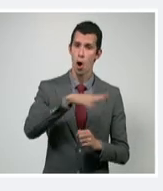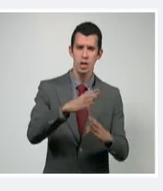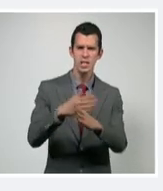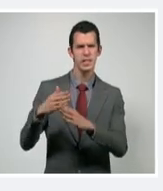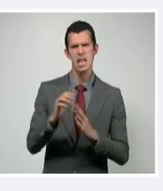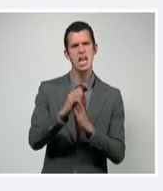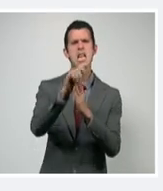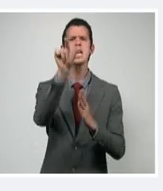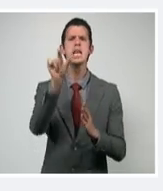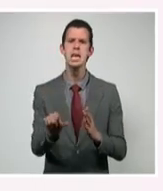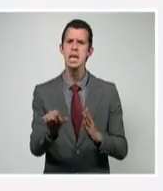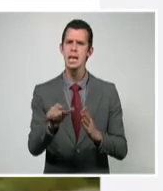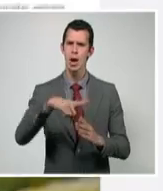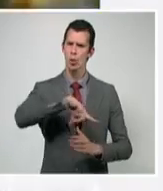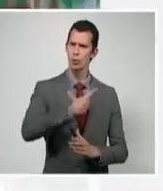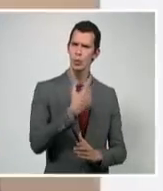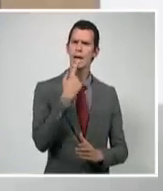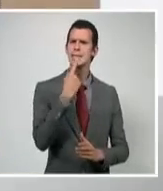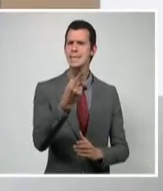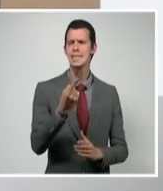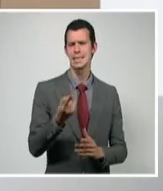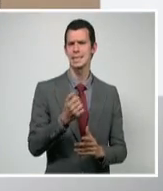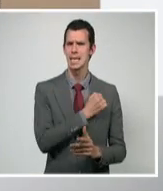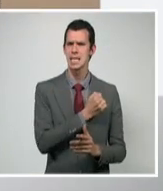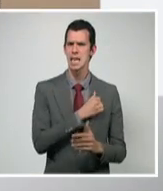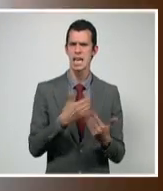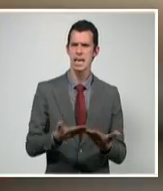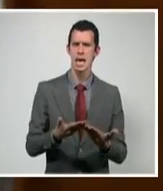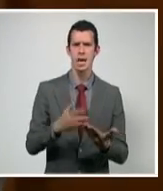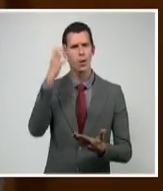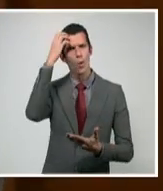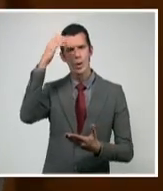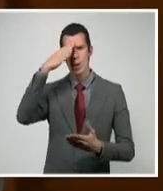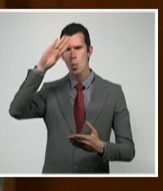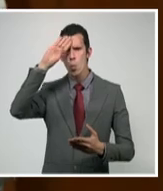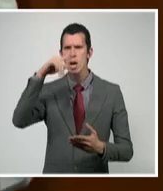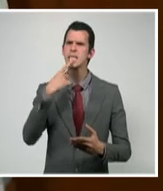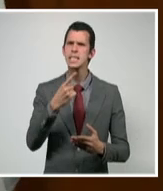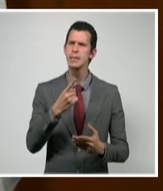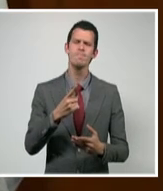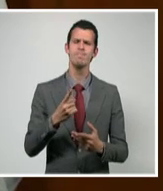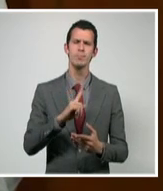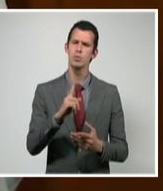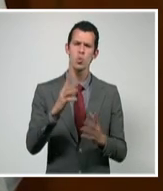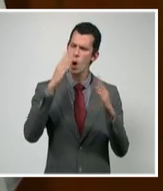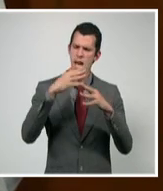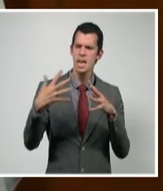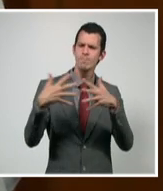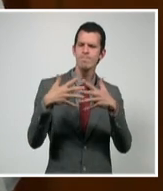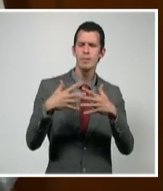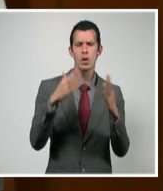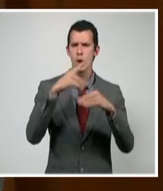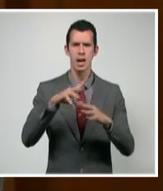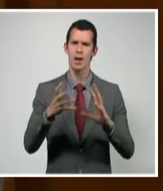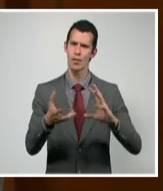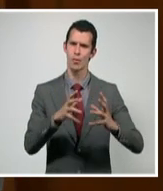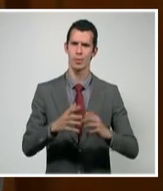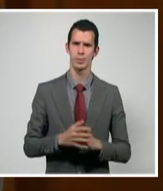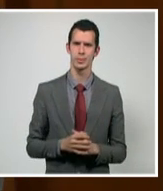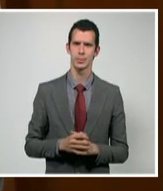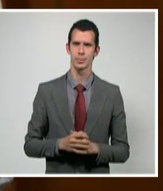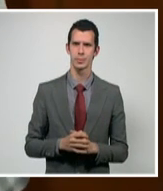Cuba, lo que incluye la obra de artistas como la propia Bruguera. Y aquí entramos en otro patrón de la guerra cultural, que